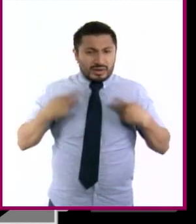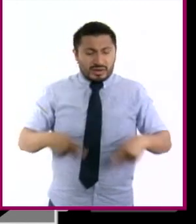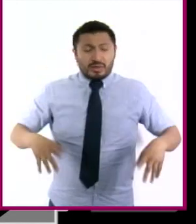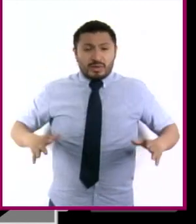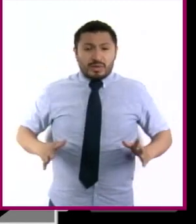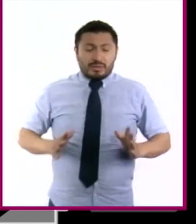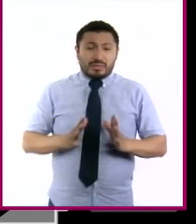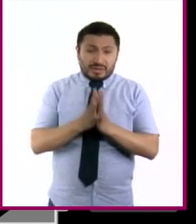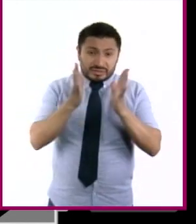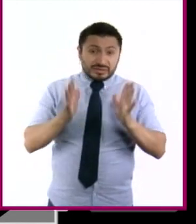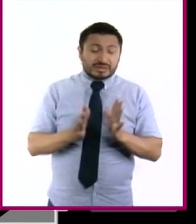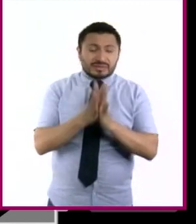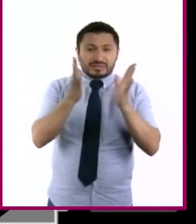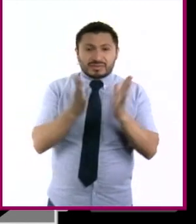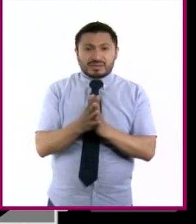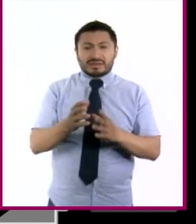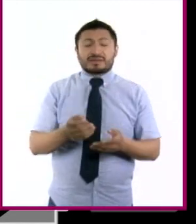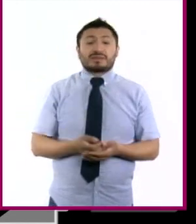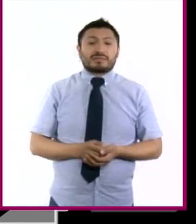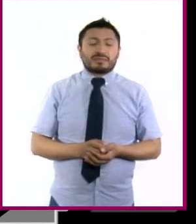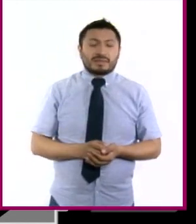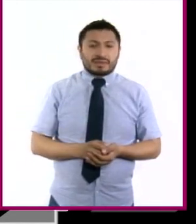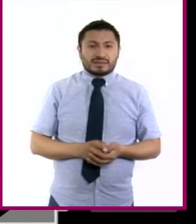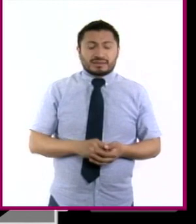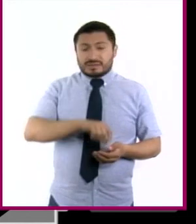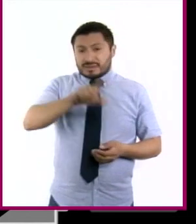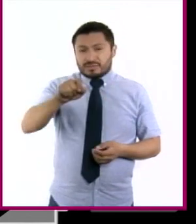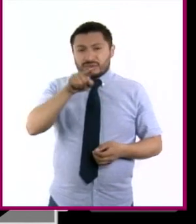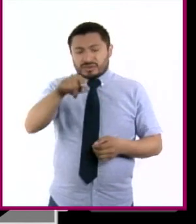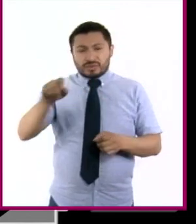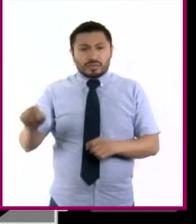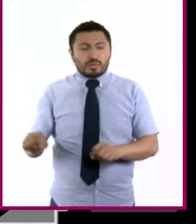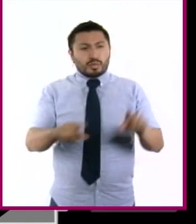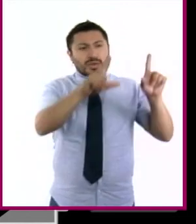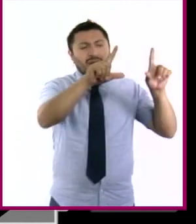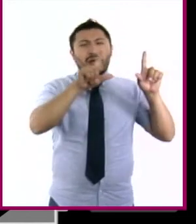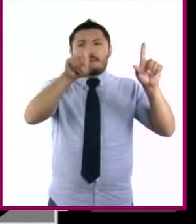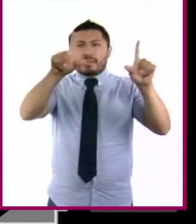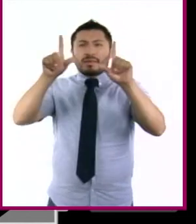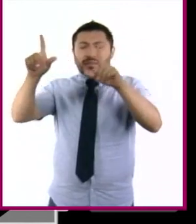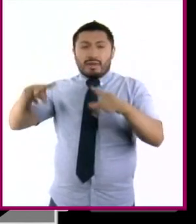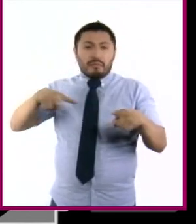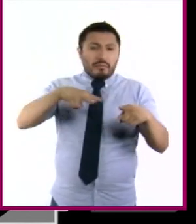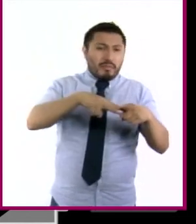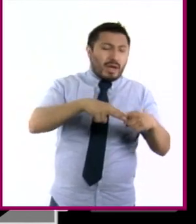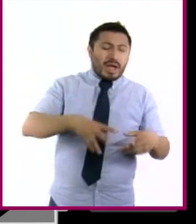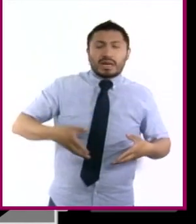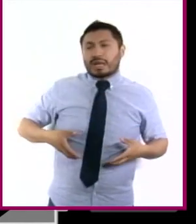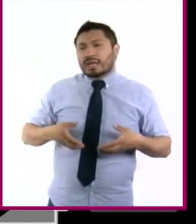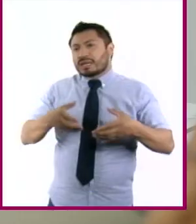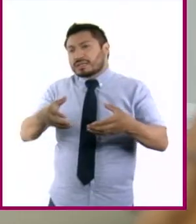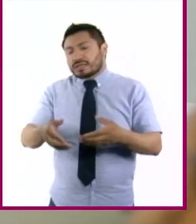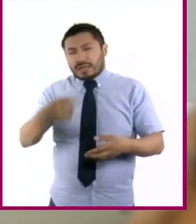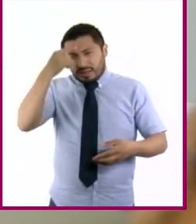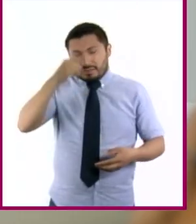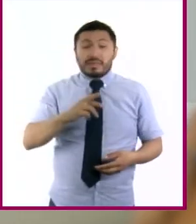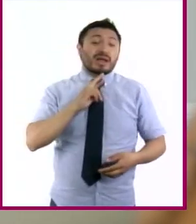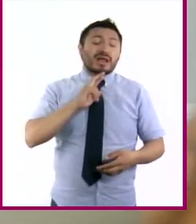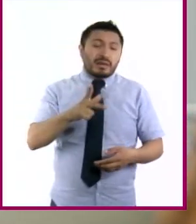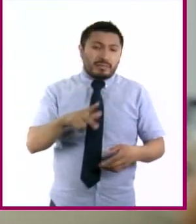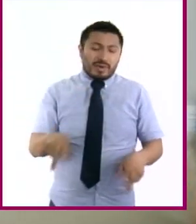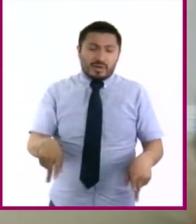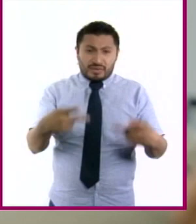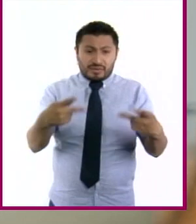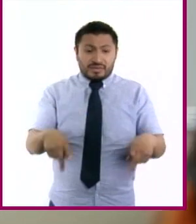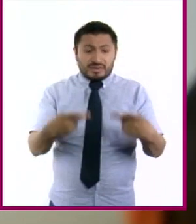producto, servicio, empaque, anuncio, etc., para poder mejorarlo con base en sus opiniones. Mira, Axel, en